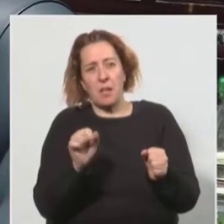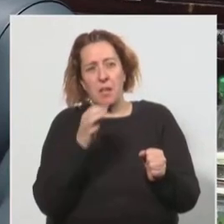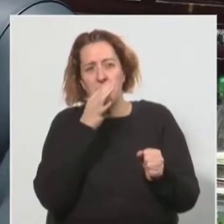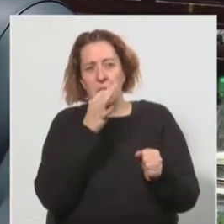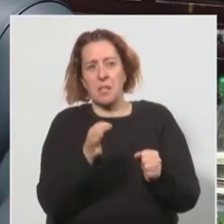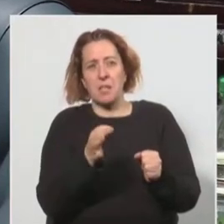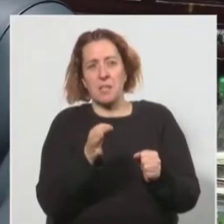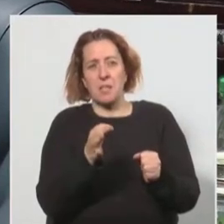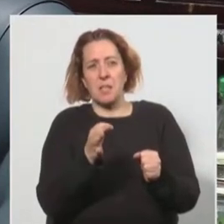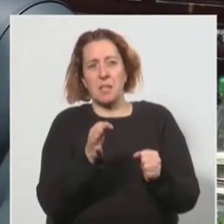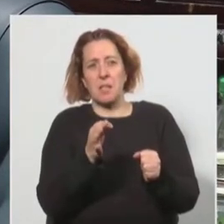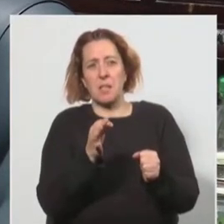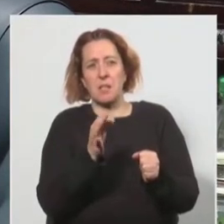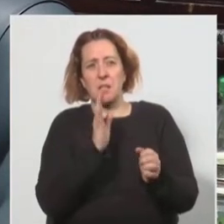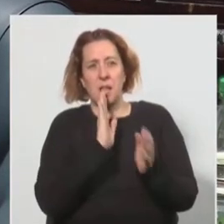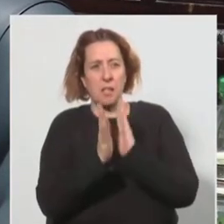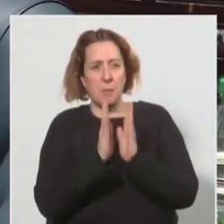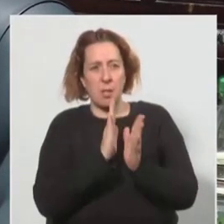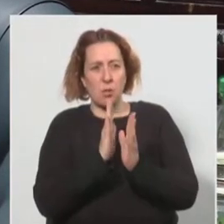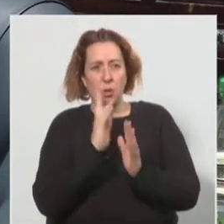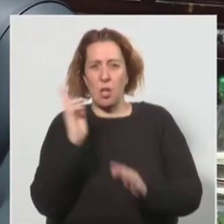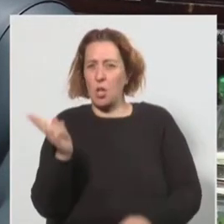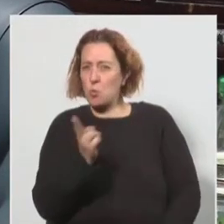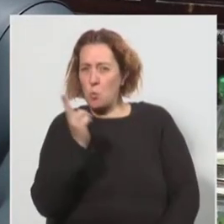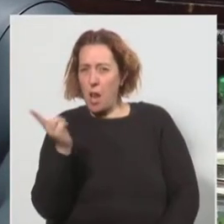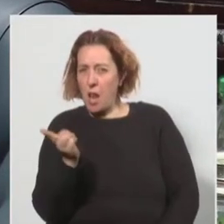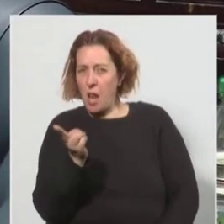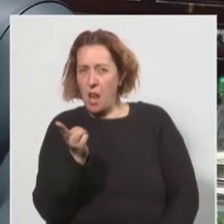catalogarse de tratamiento inusual,